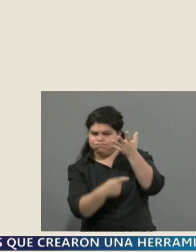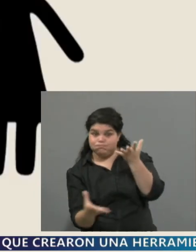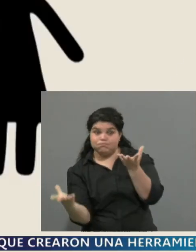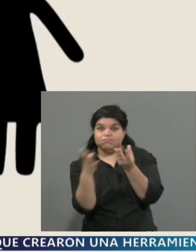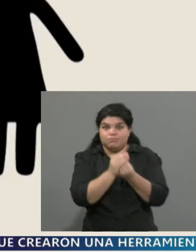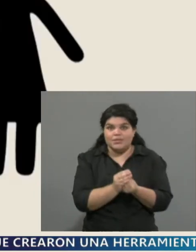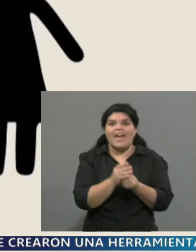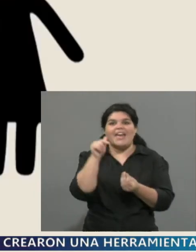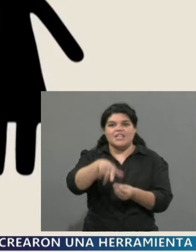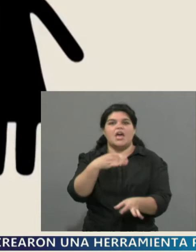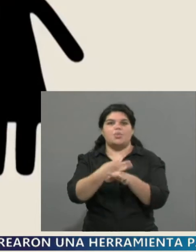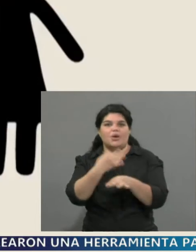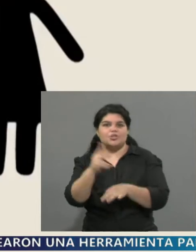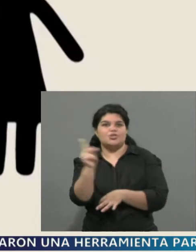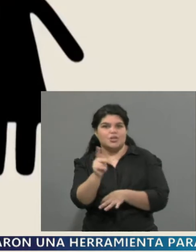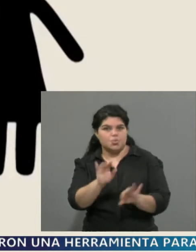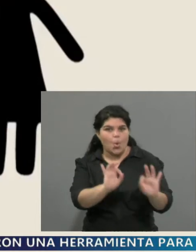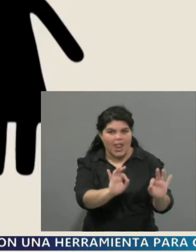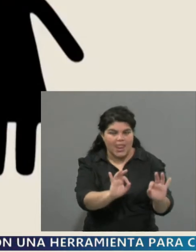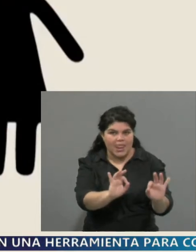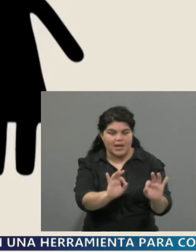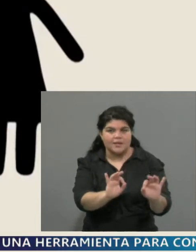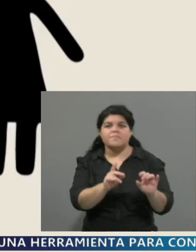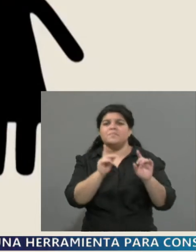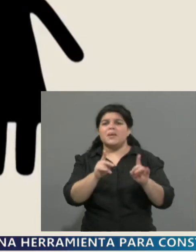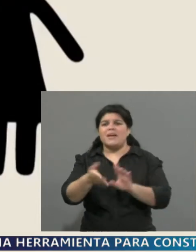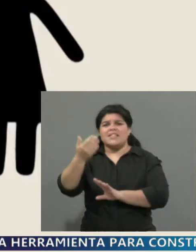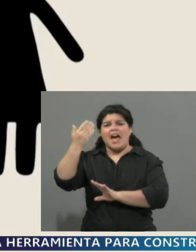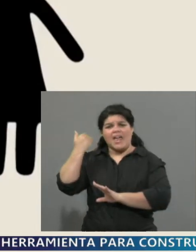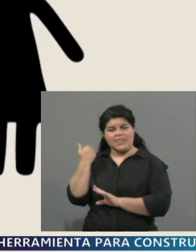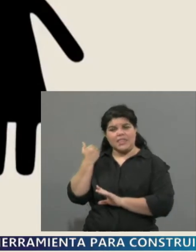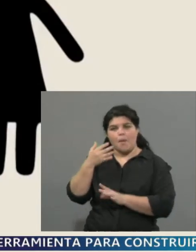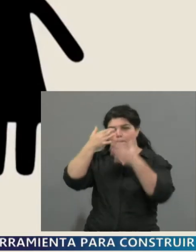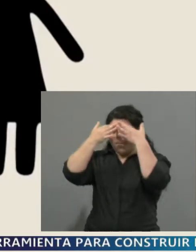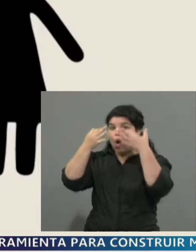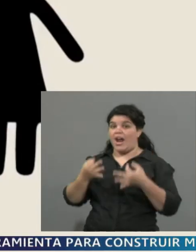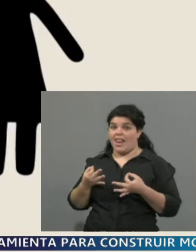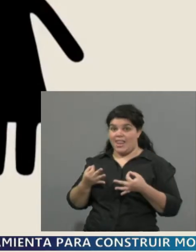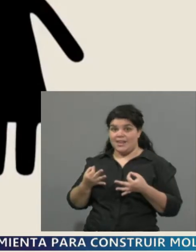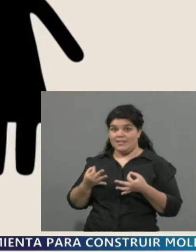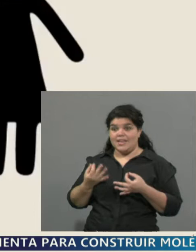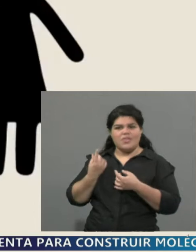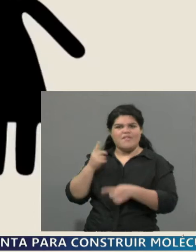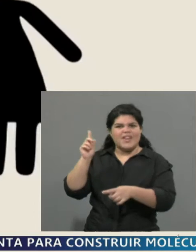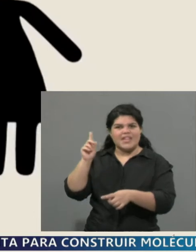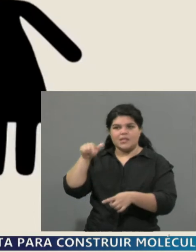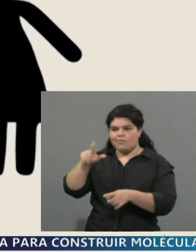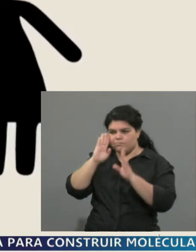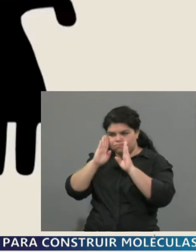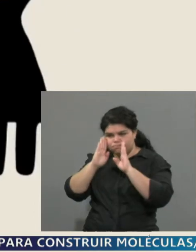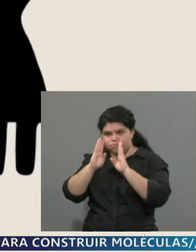ciertos contextos se sigue sosteniendo así, se basa en un paradigma moralista, si lo podemos decir de ese modo, que básicamente